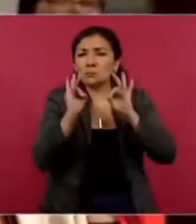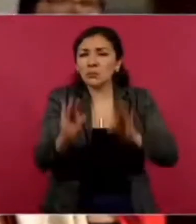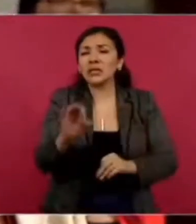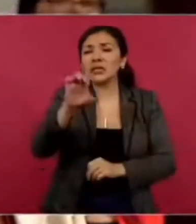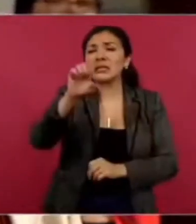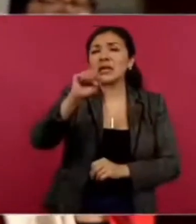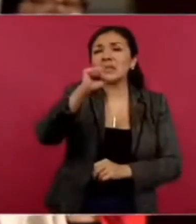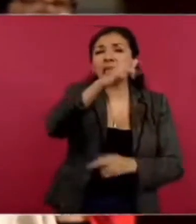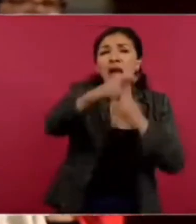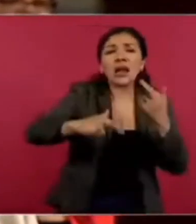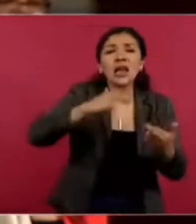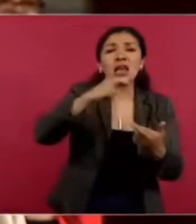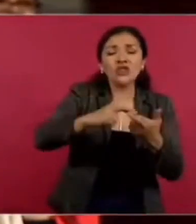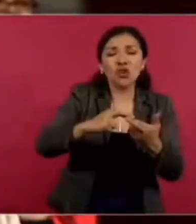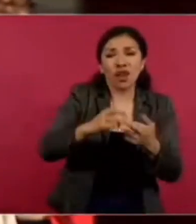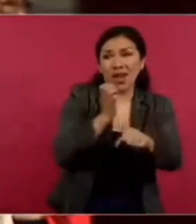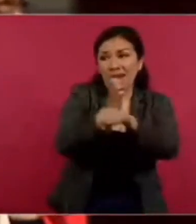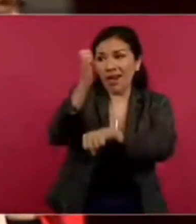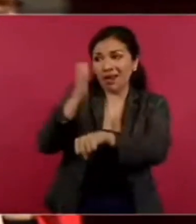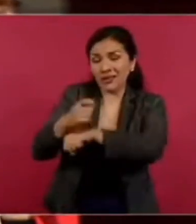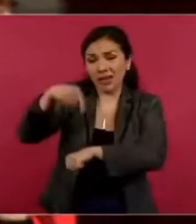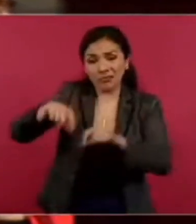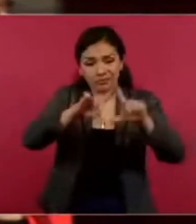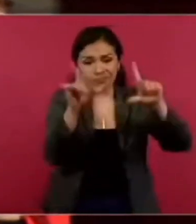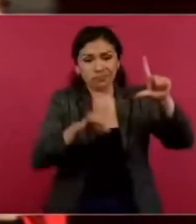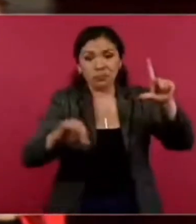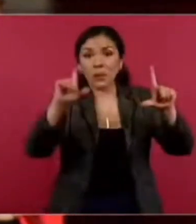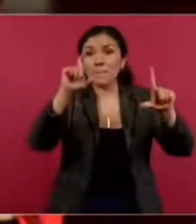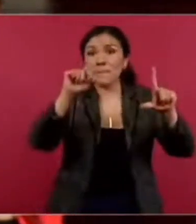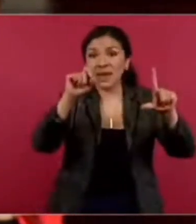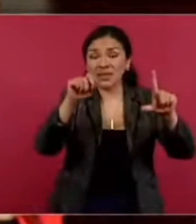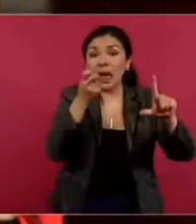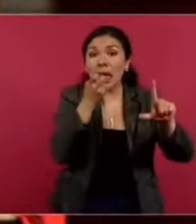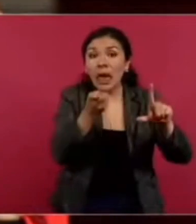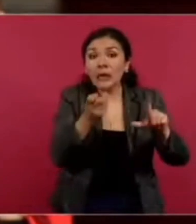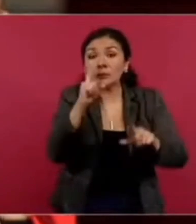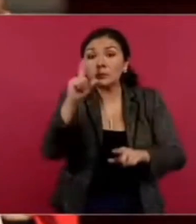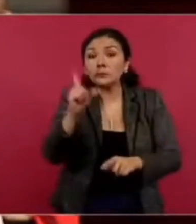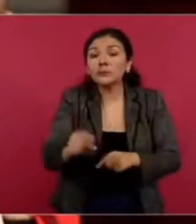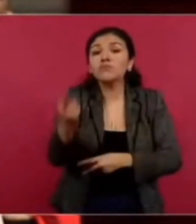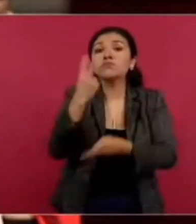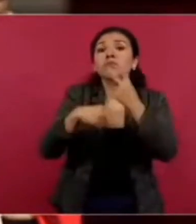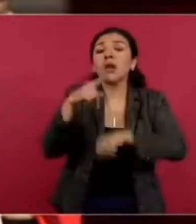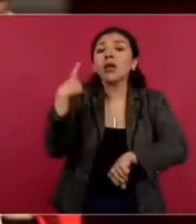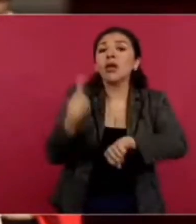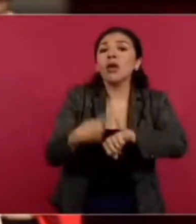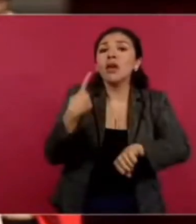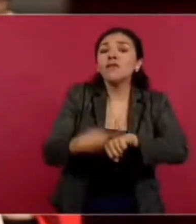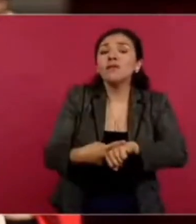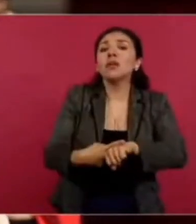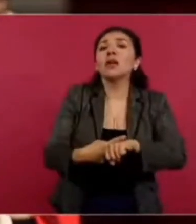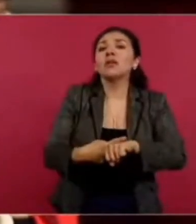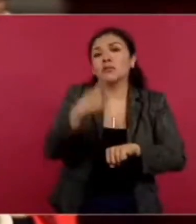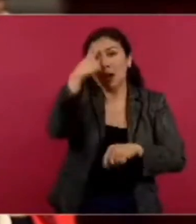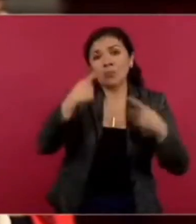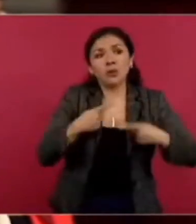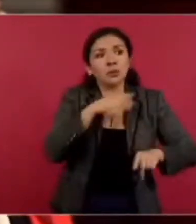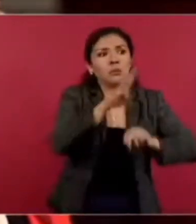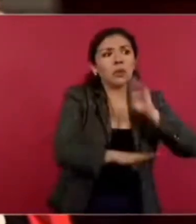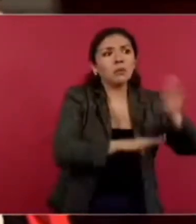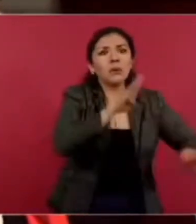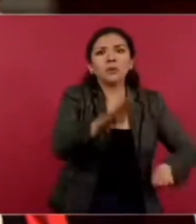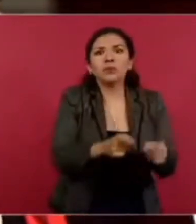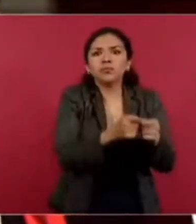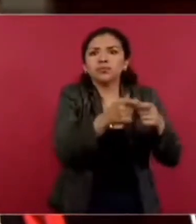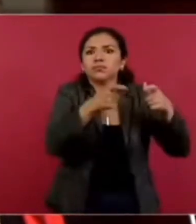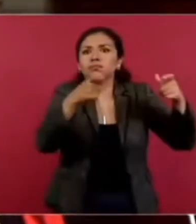más de 20 entidades del país es la causa de enfermedades terminales y también de muerte masiva